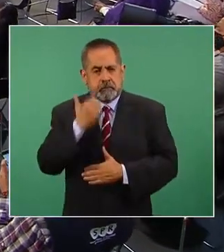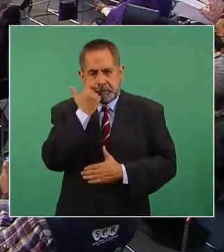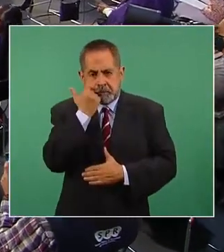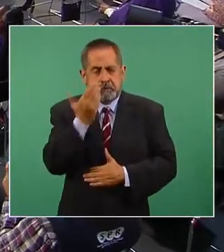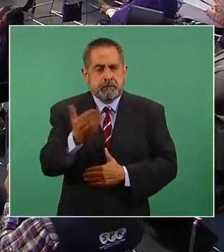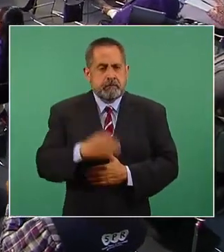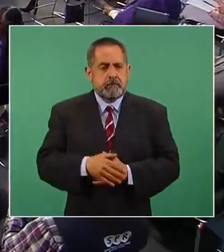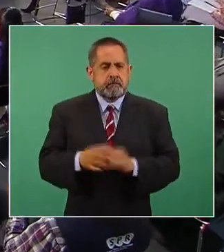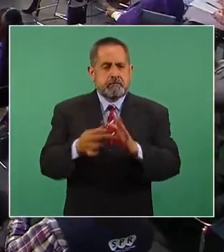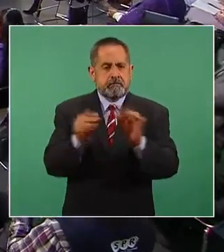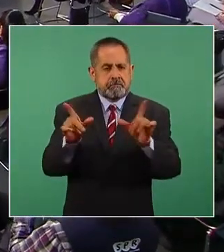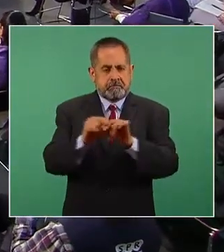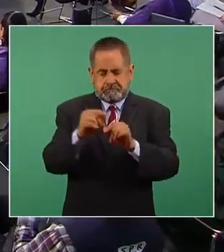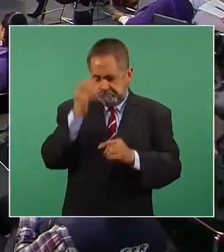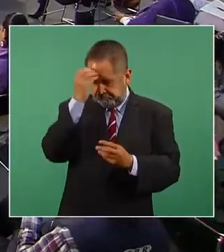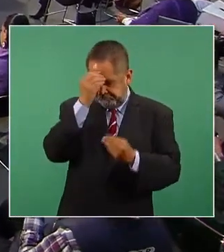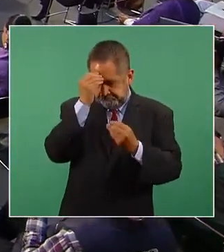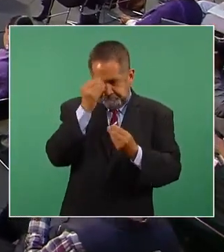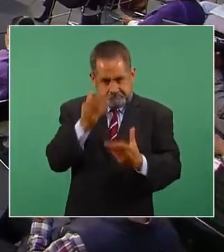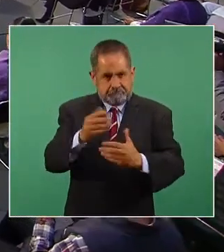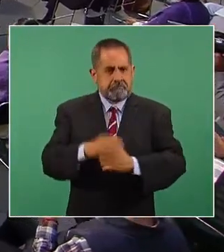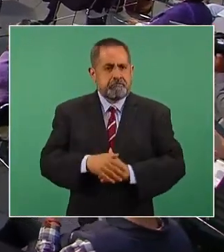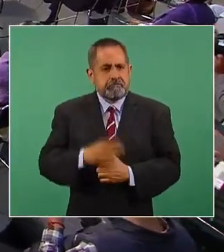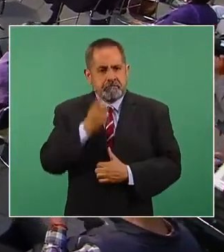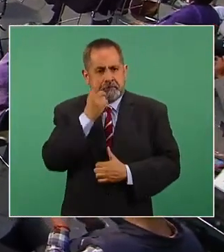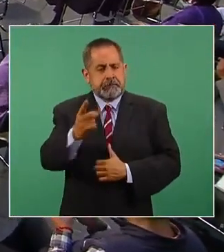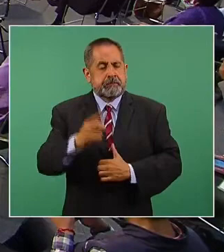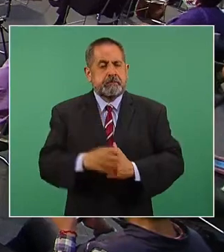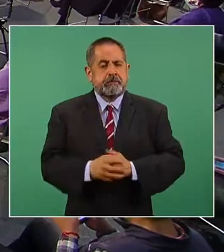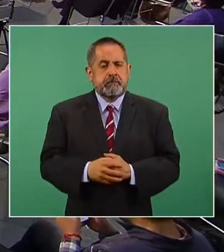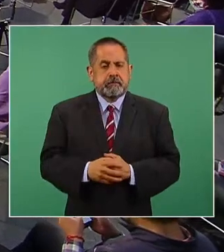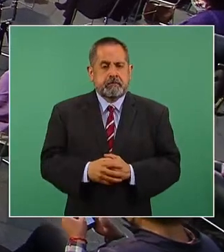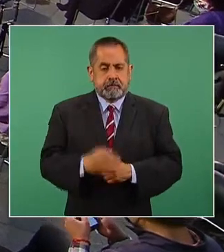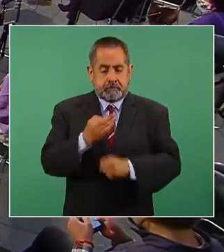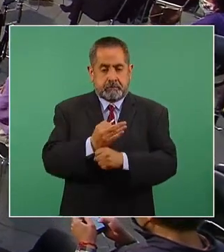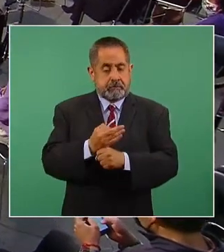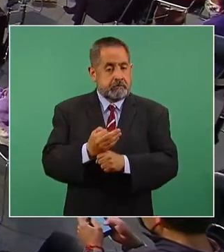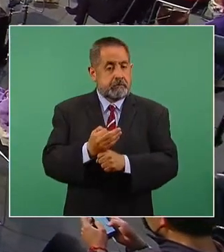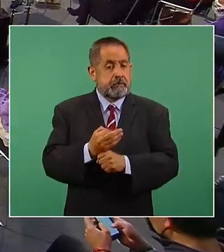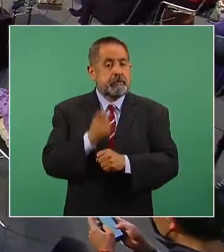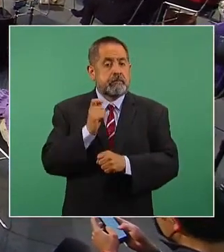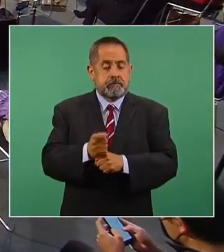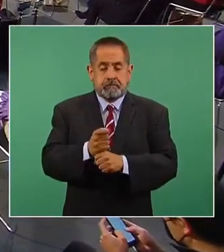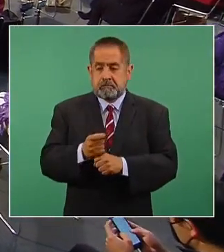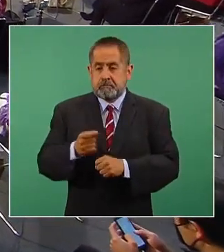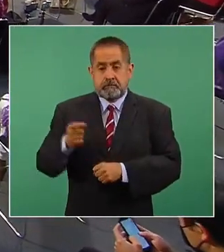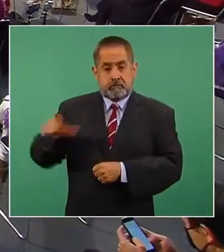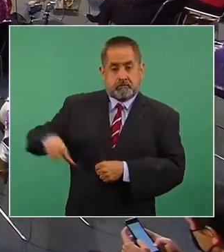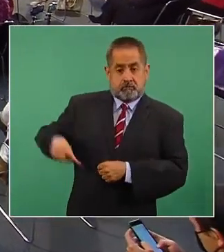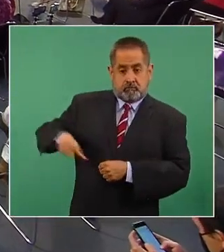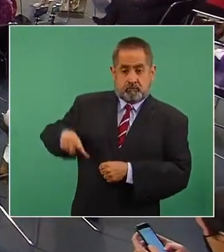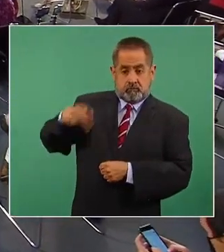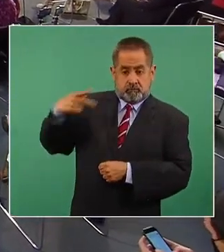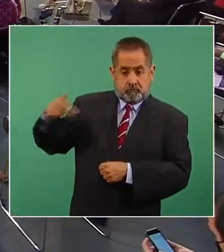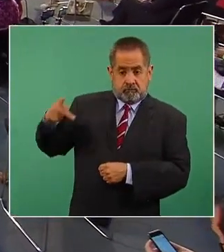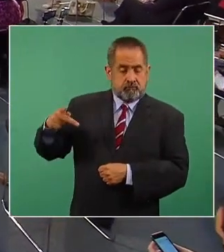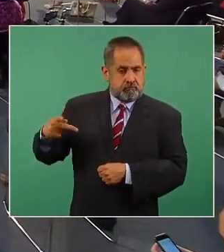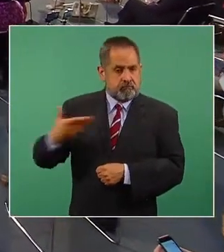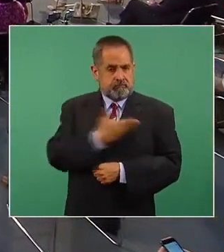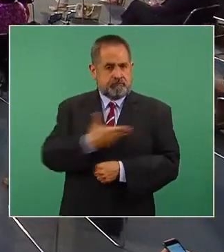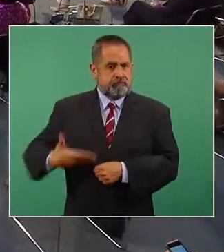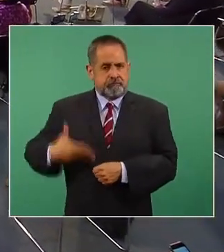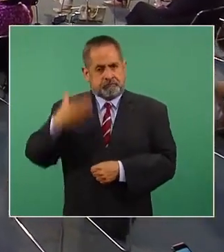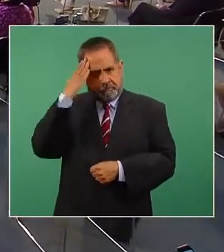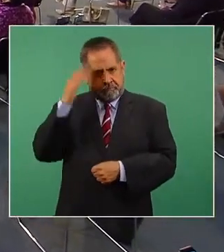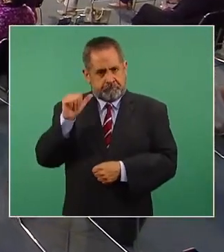una breve reflexión, decir que a partir de esta administración, la administración que encabeza